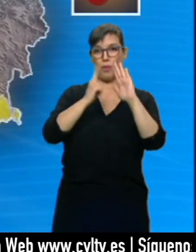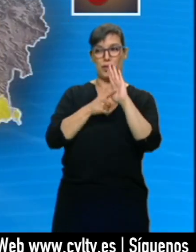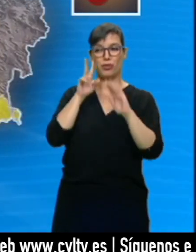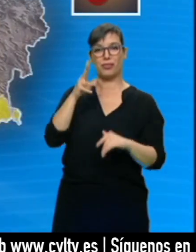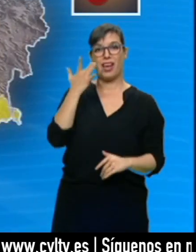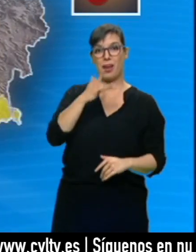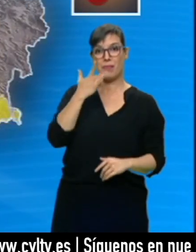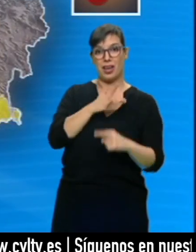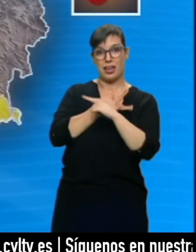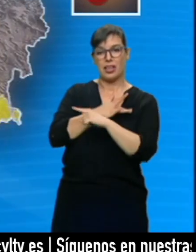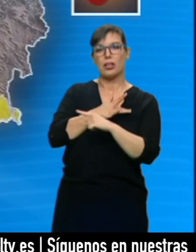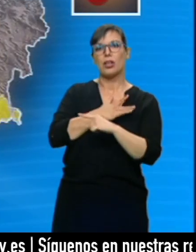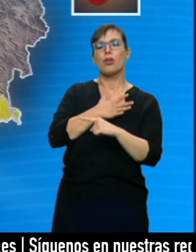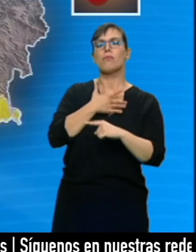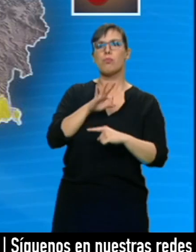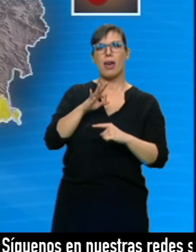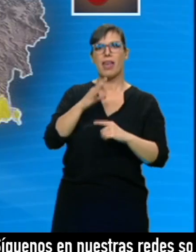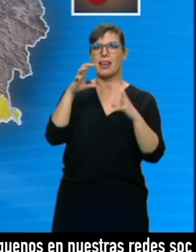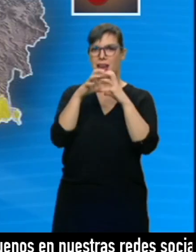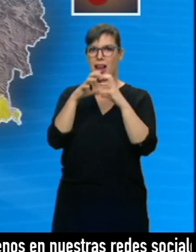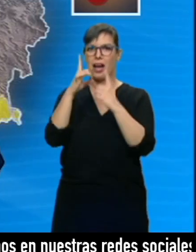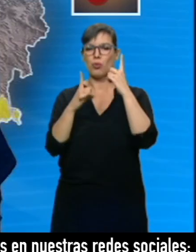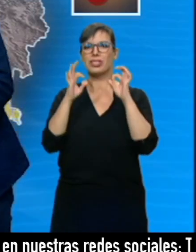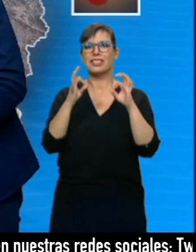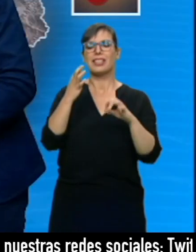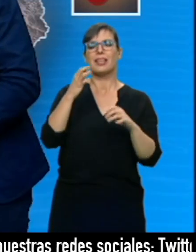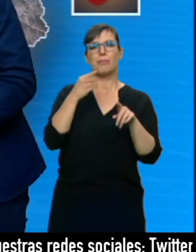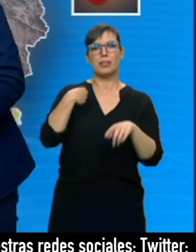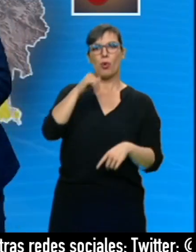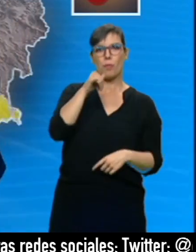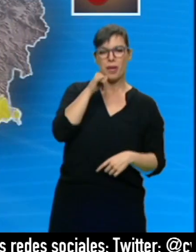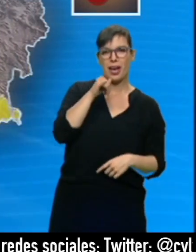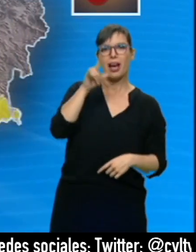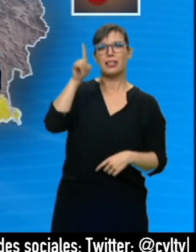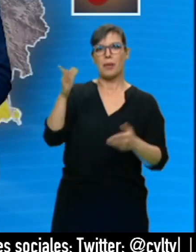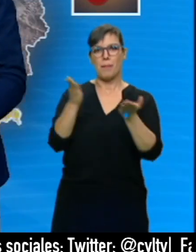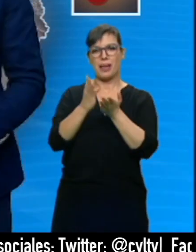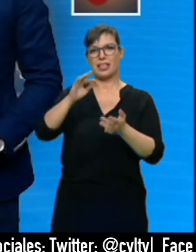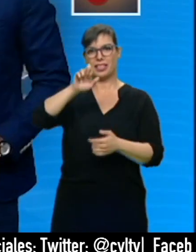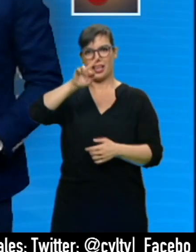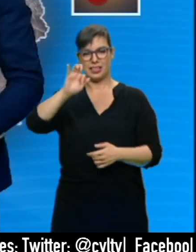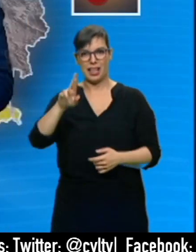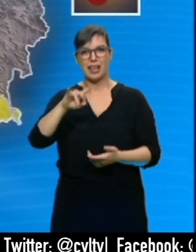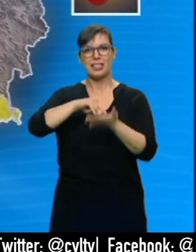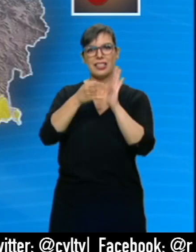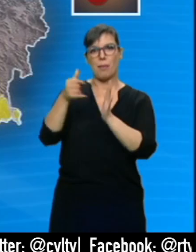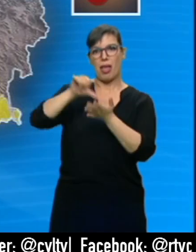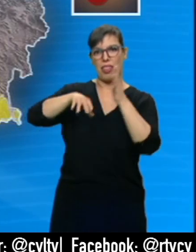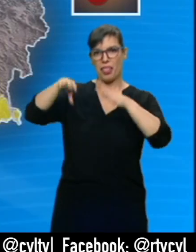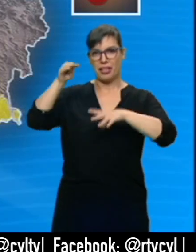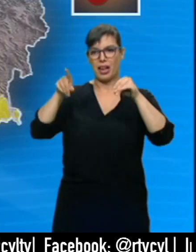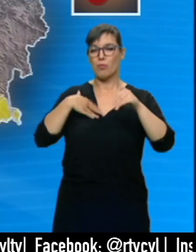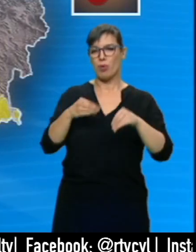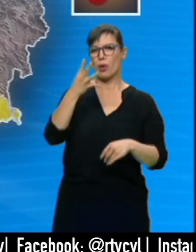ser incluso naranjas en áreas de la Sierra de Béjar, cara sur del Sistema Central y el Valle del Tiétar, donde incluso pueden rondar